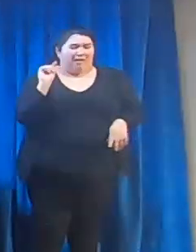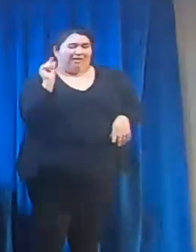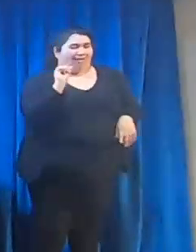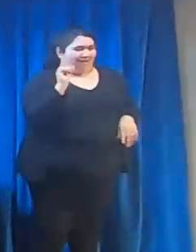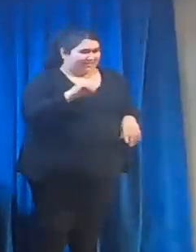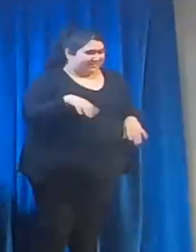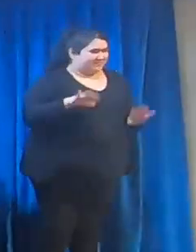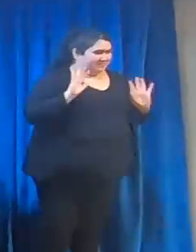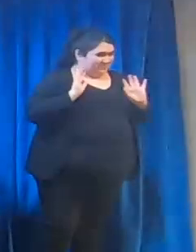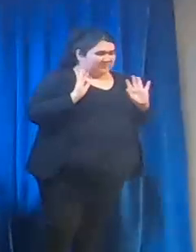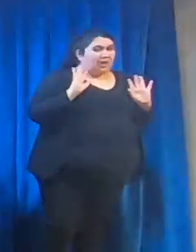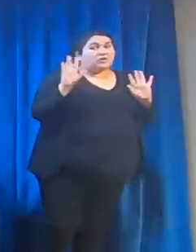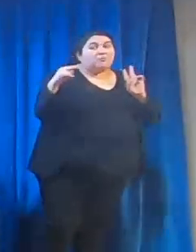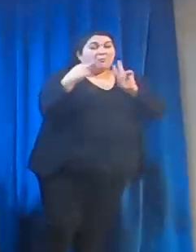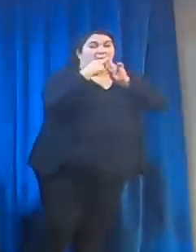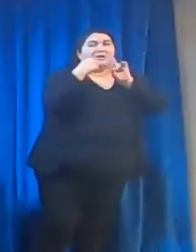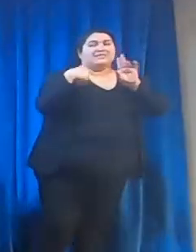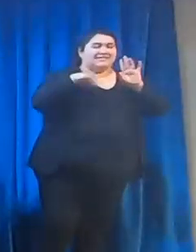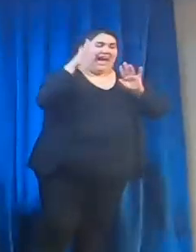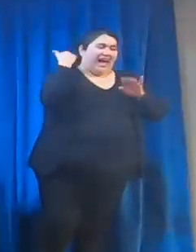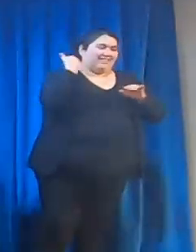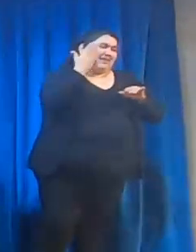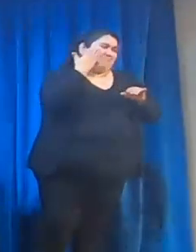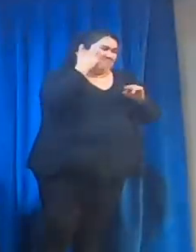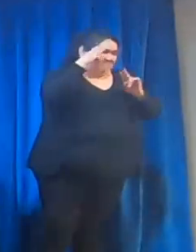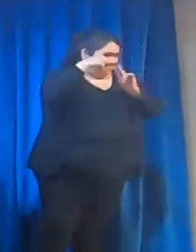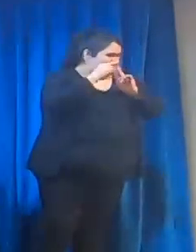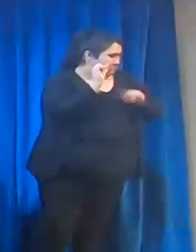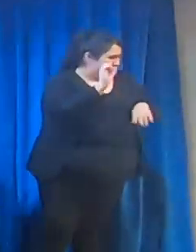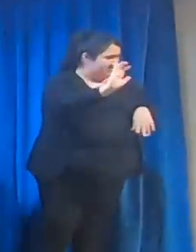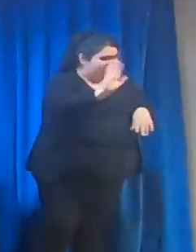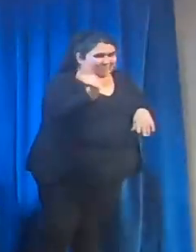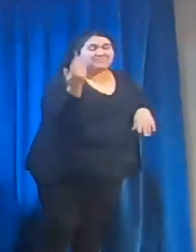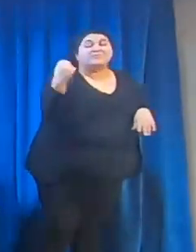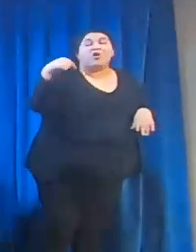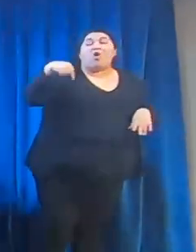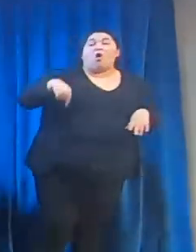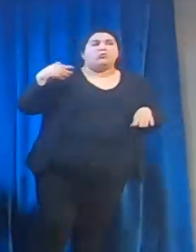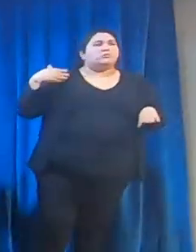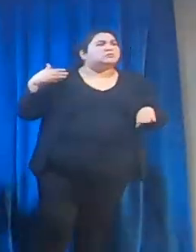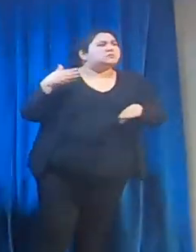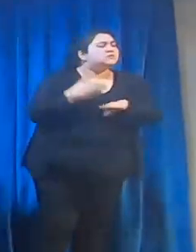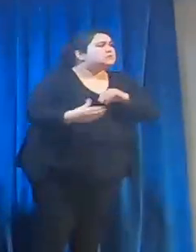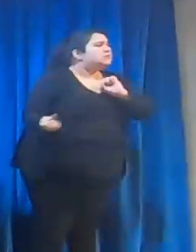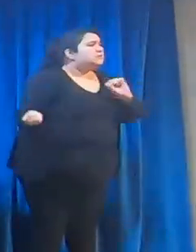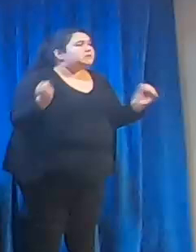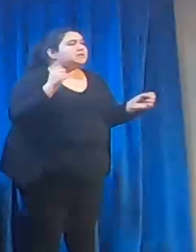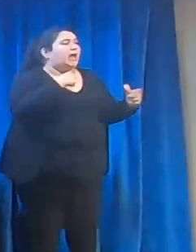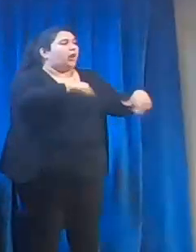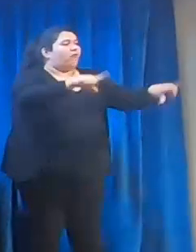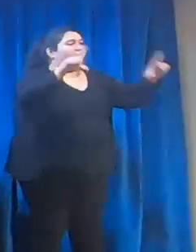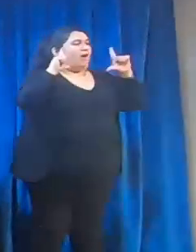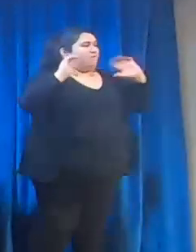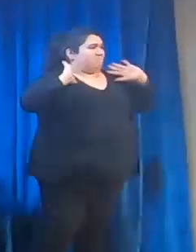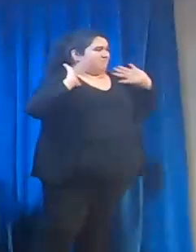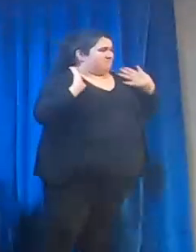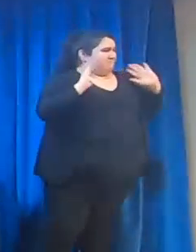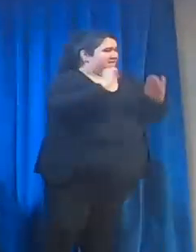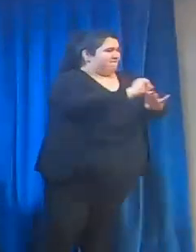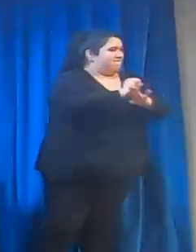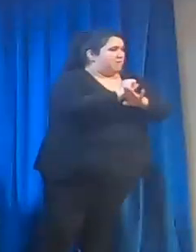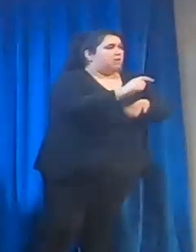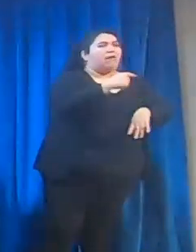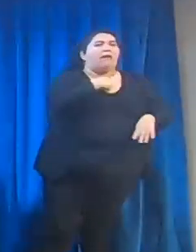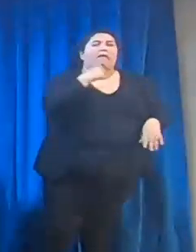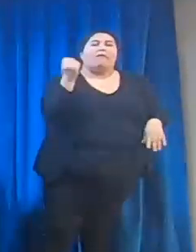acá personalmente, ¿no? Ya los conocía, pero imagínense si yo hoy llego acá con mucha necesidad de hacerme famosa, ¿no? Y de, quiero estar